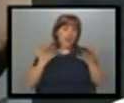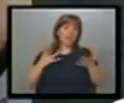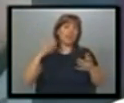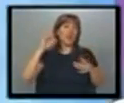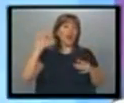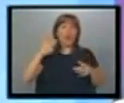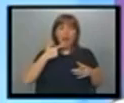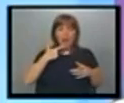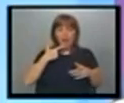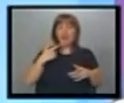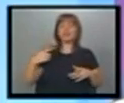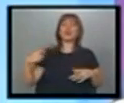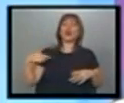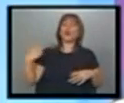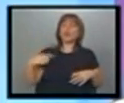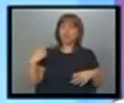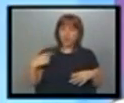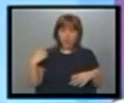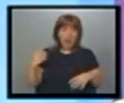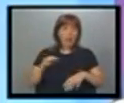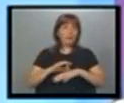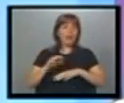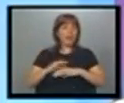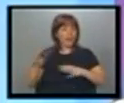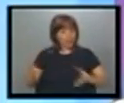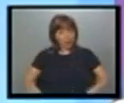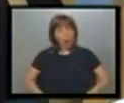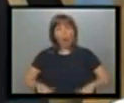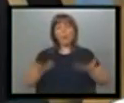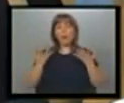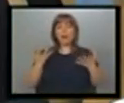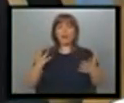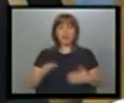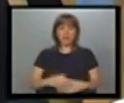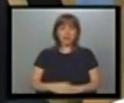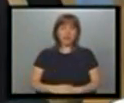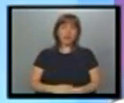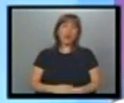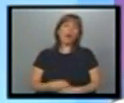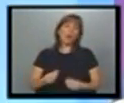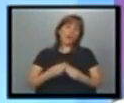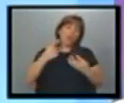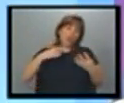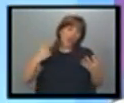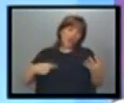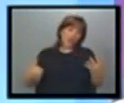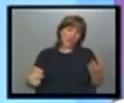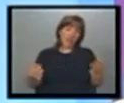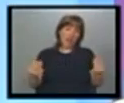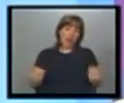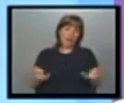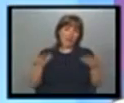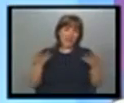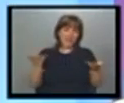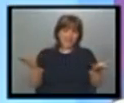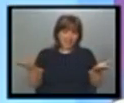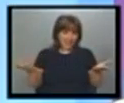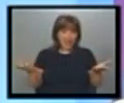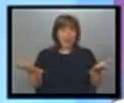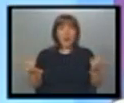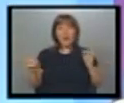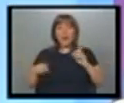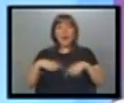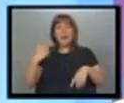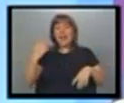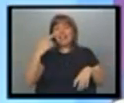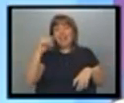prepaga. Digo, tenías muchos aumentos que venía, es cierto, de la herencia recibida, pero bueno, eso es para los primeros 100 días. Una vez que ya pasaron los primeros